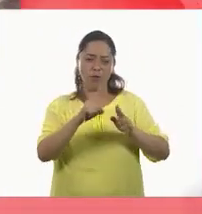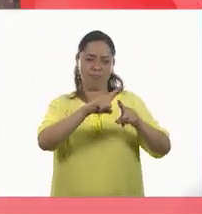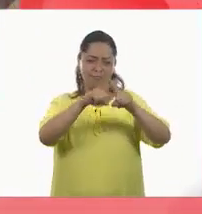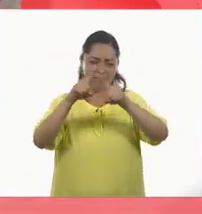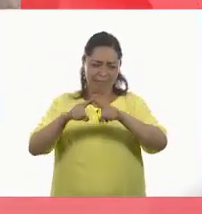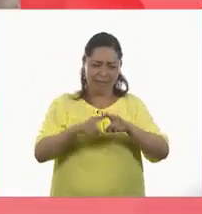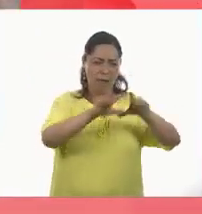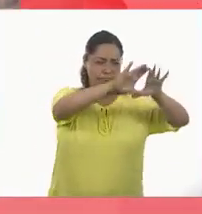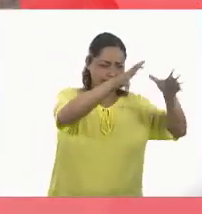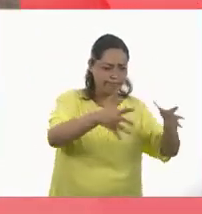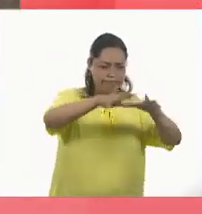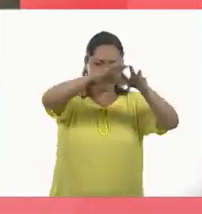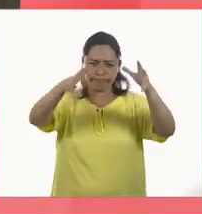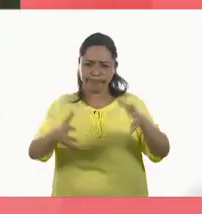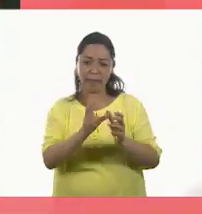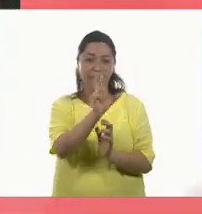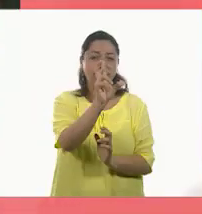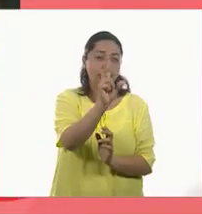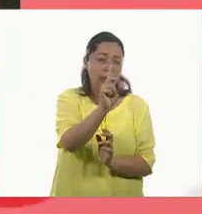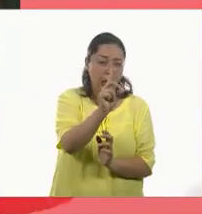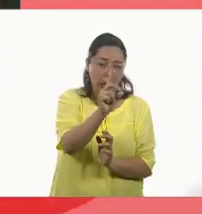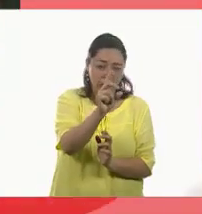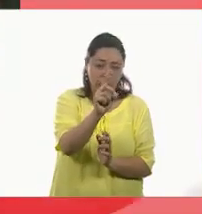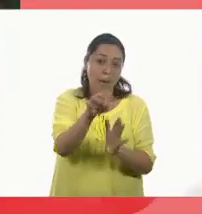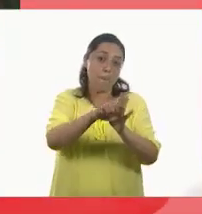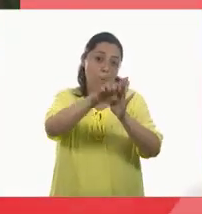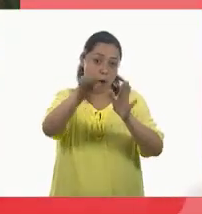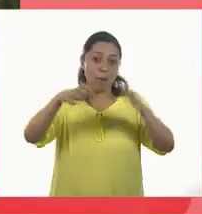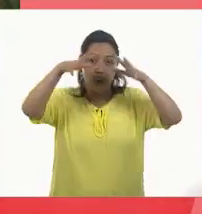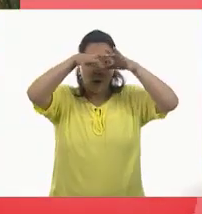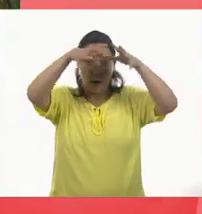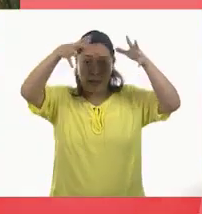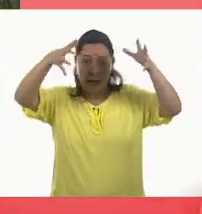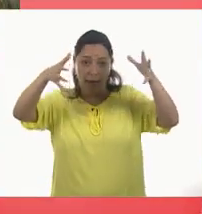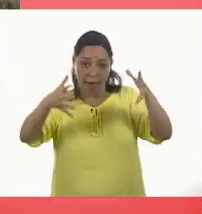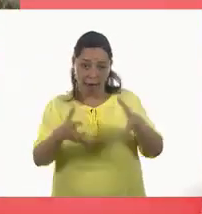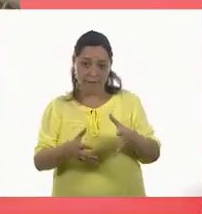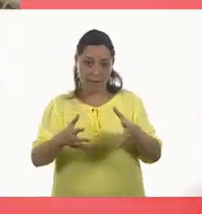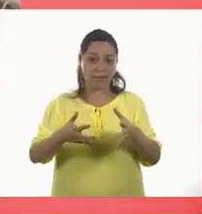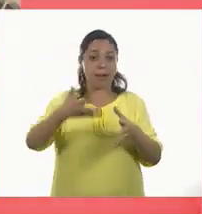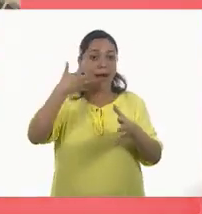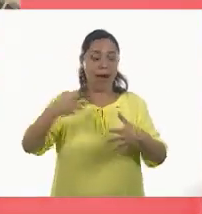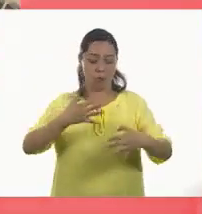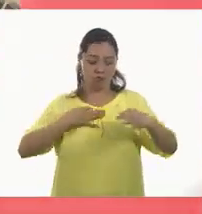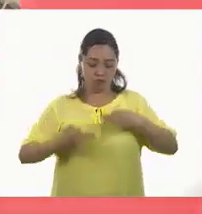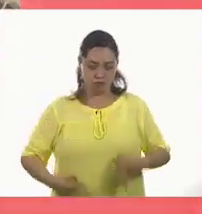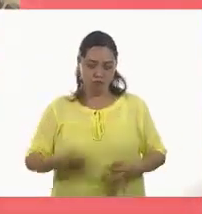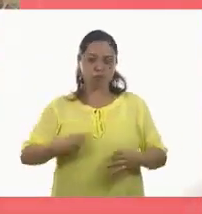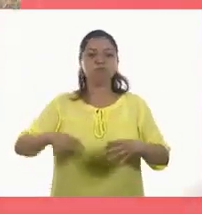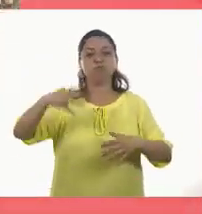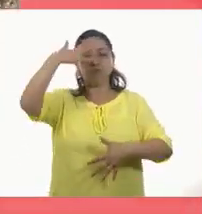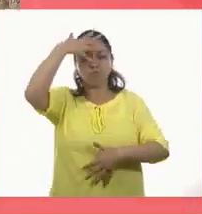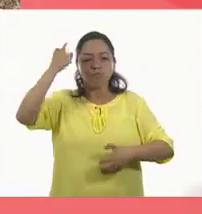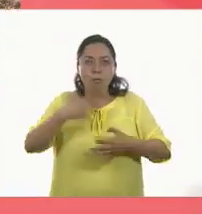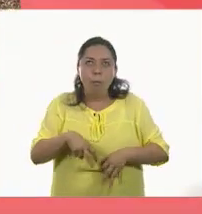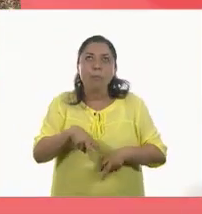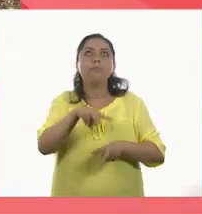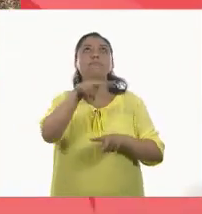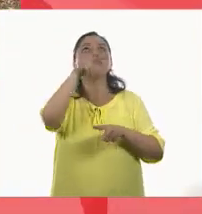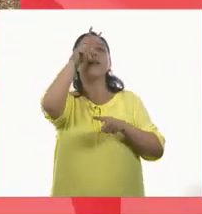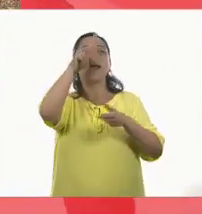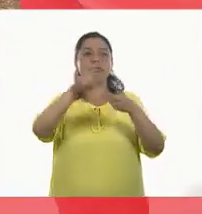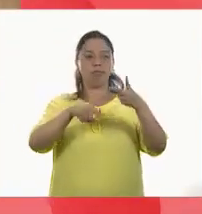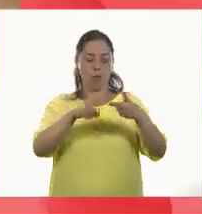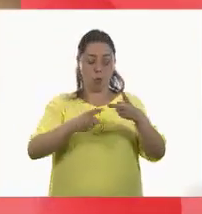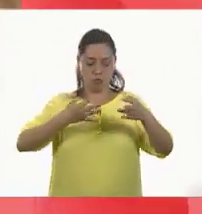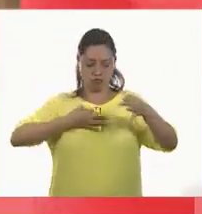se encuentran al aire libre, como la cabeza de jaguar, el mono mirando al cielo, el jaguar humanizado,